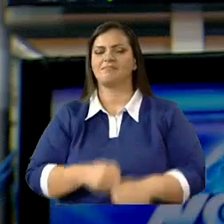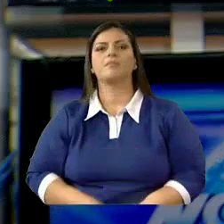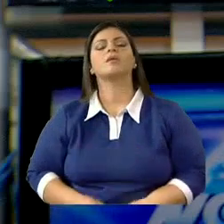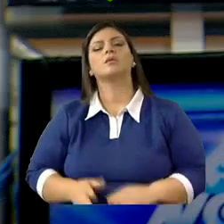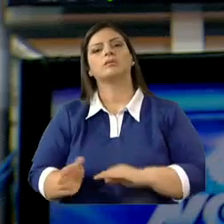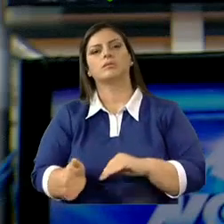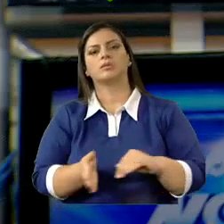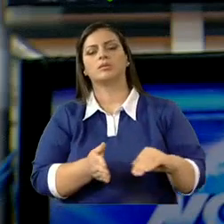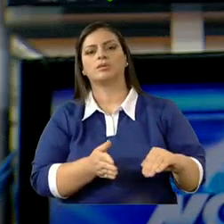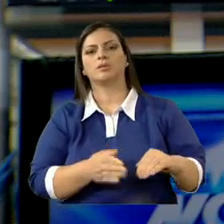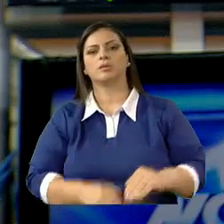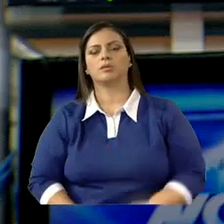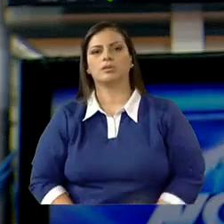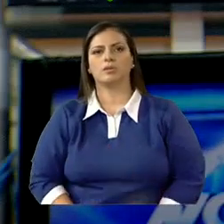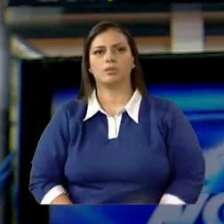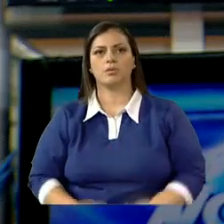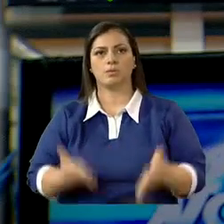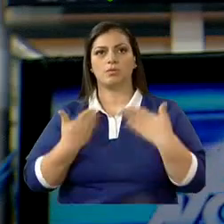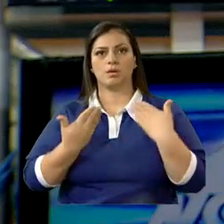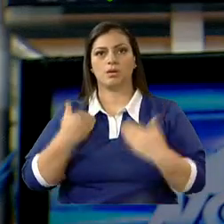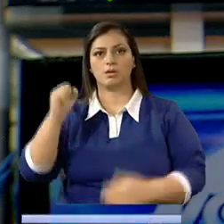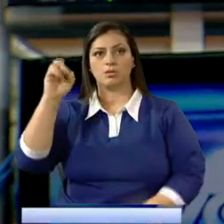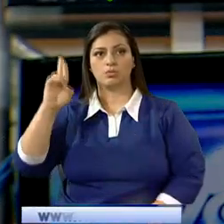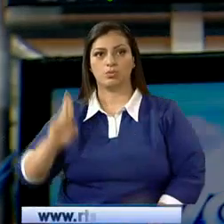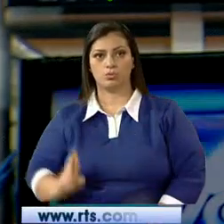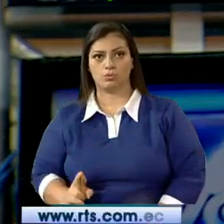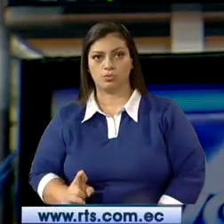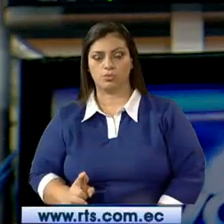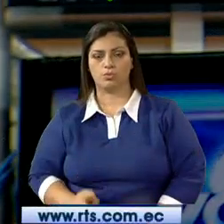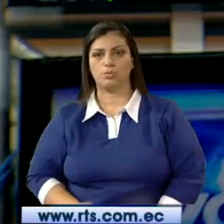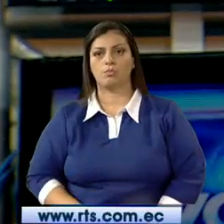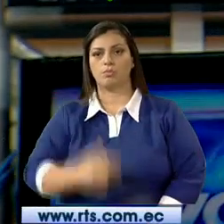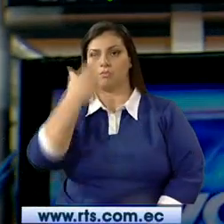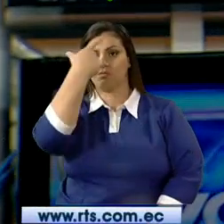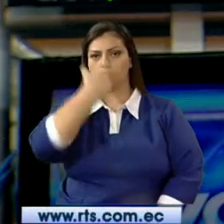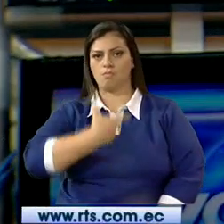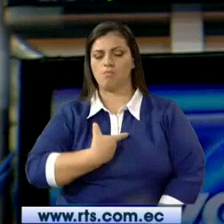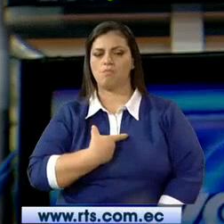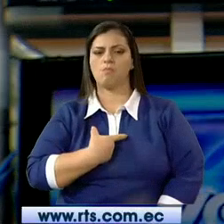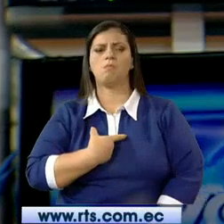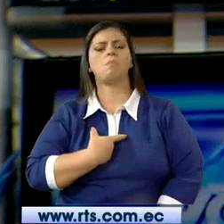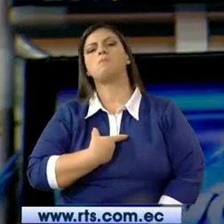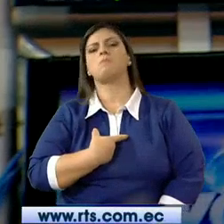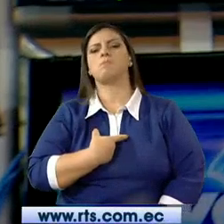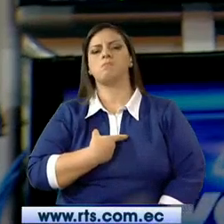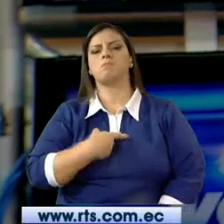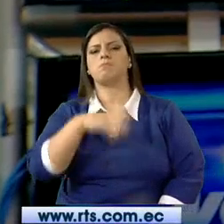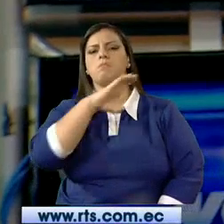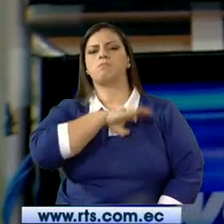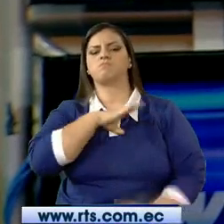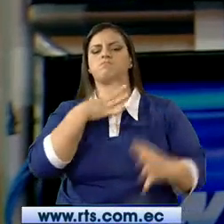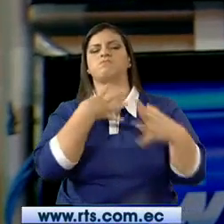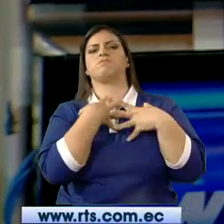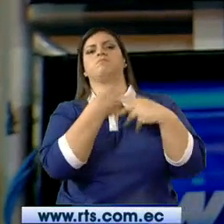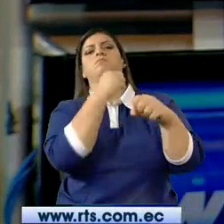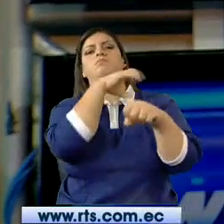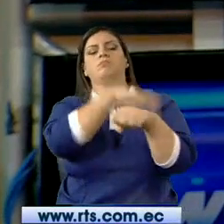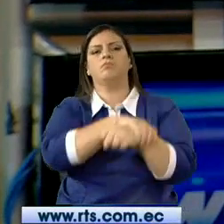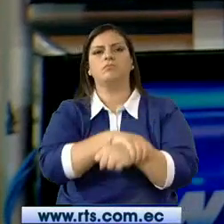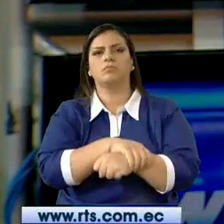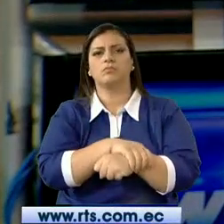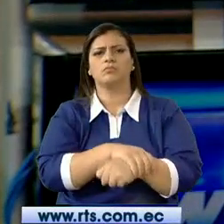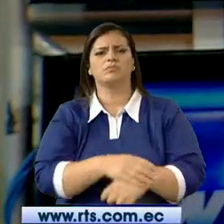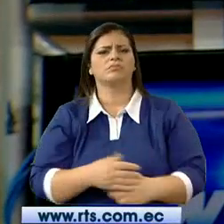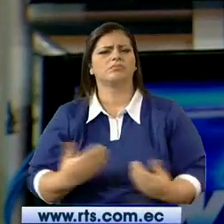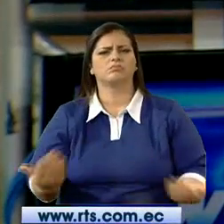Bueno, vamos con esta información ahora. En el sur de Guayaquil, una persona quedó detenida durante un allanamiento ejecutado por la policía antinarcóticos. En el